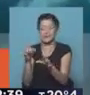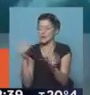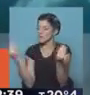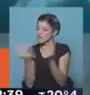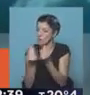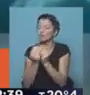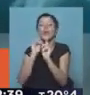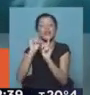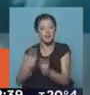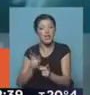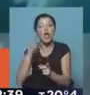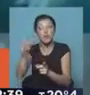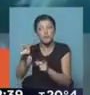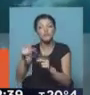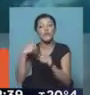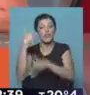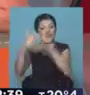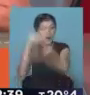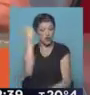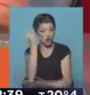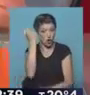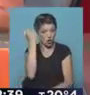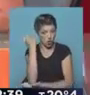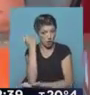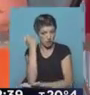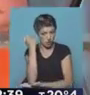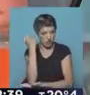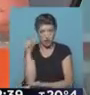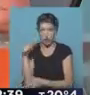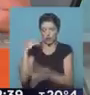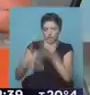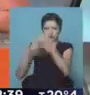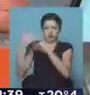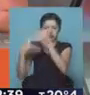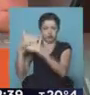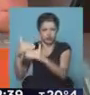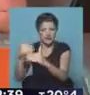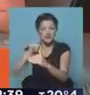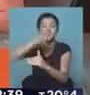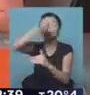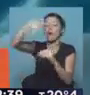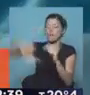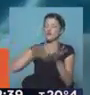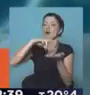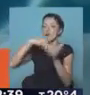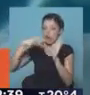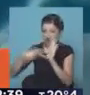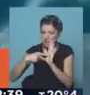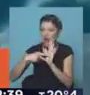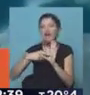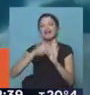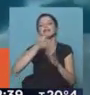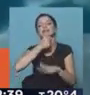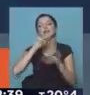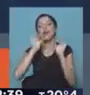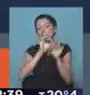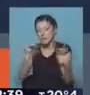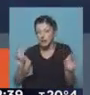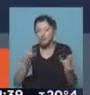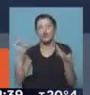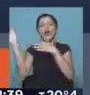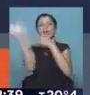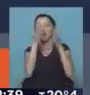al desarrollo económico que ha sido bestial y de una manera que ha perjudicado enormemente el medio ambiente, como lo vemos a aquellos que